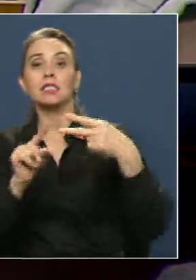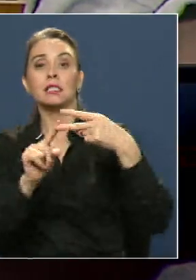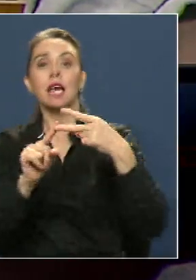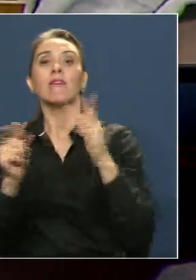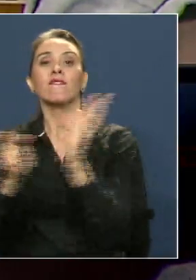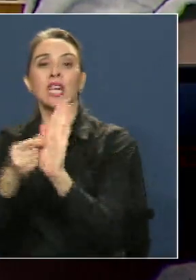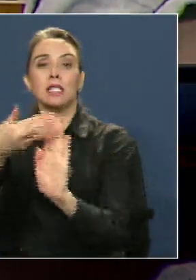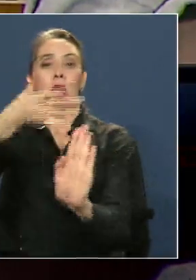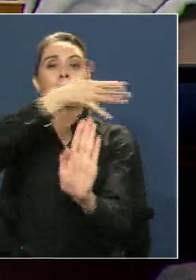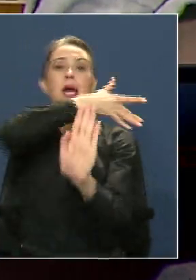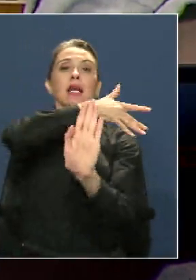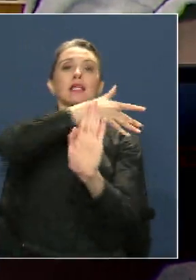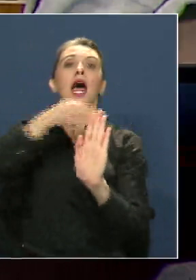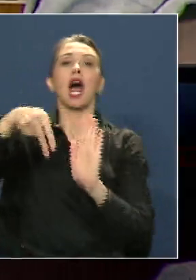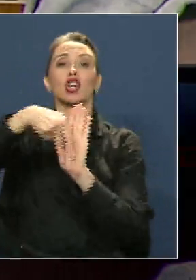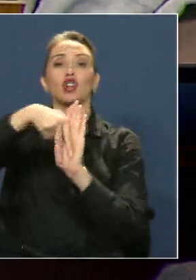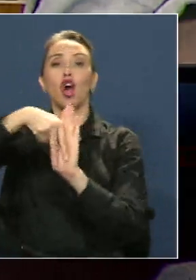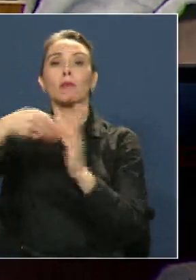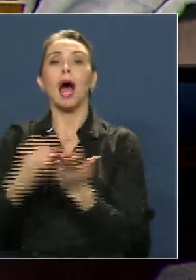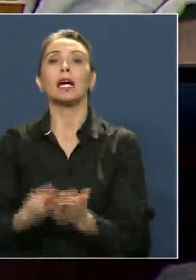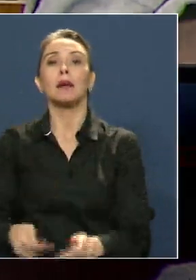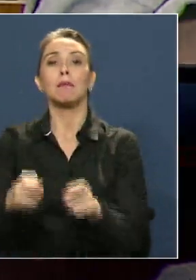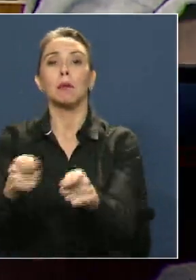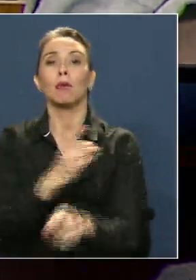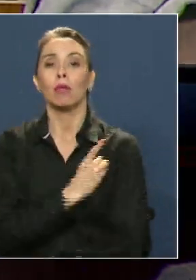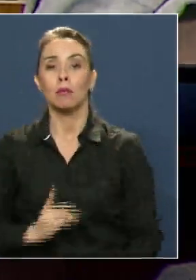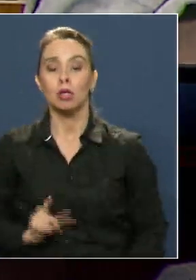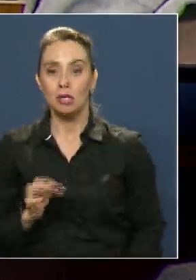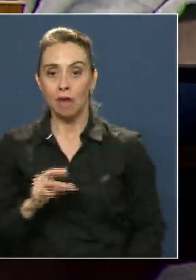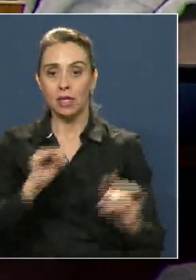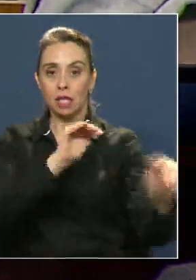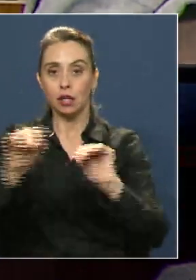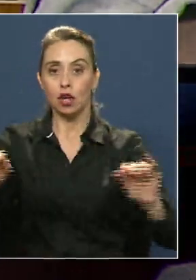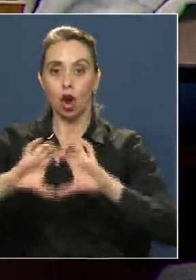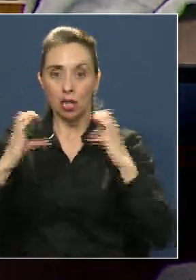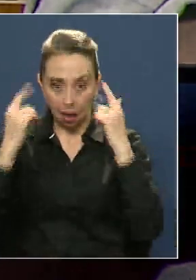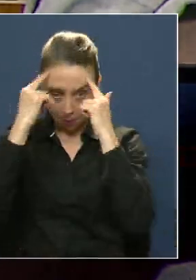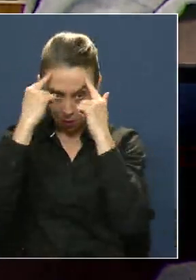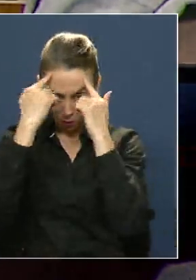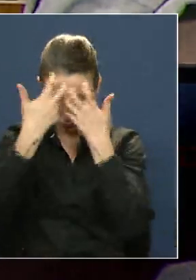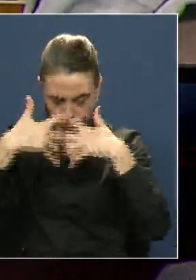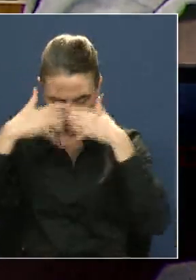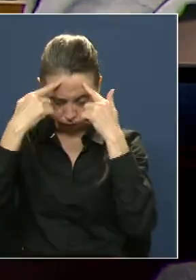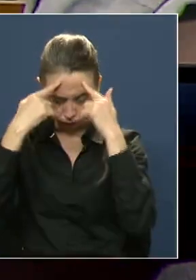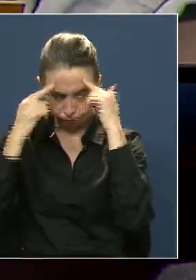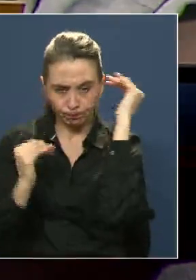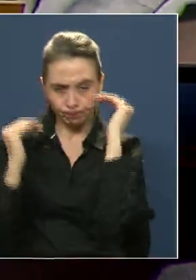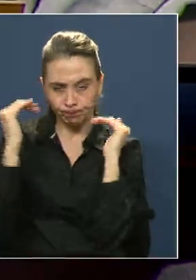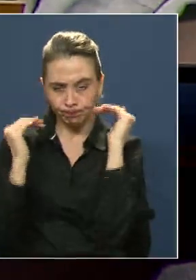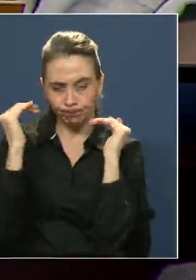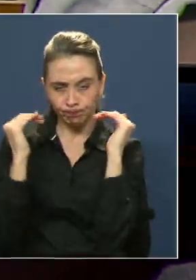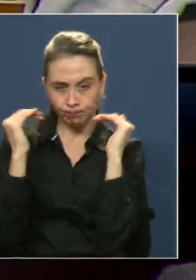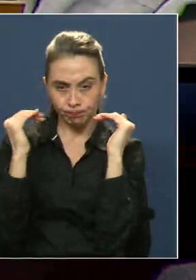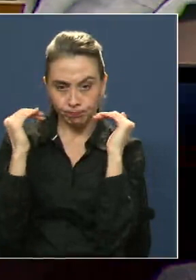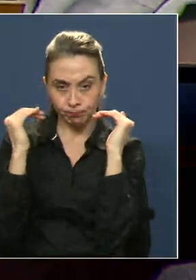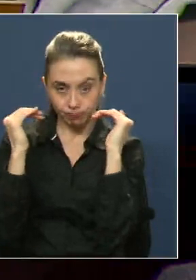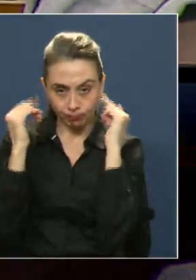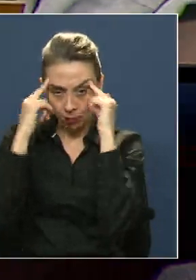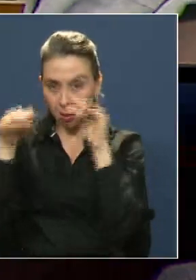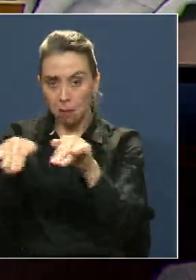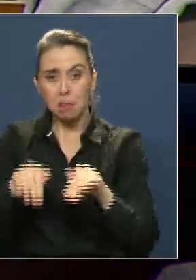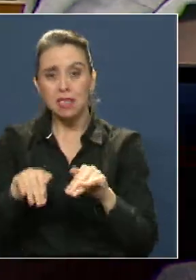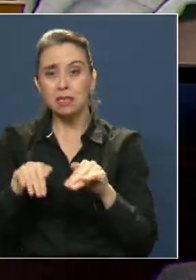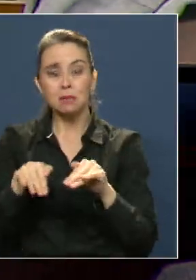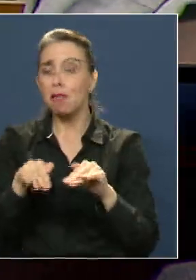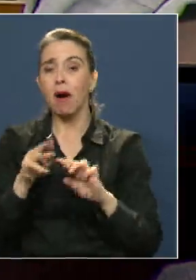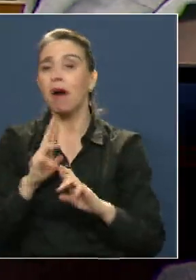la norma que ha propuesto el diputado Zafirio y llamo a esta Cámara a ejecutar razonablemente una ponderación y van a llegar a la misma conclusión que he